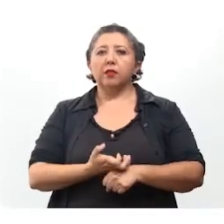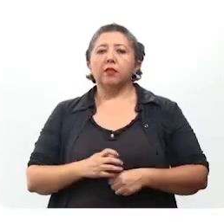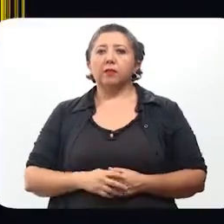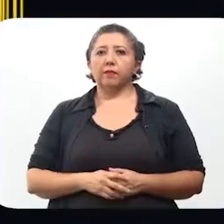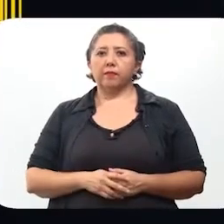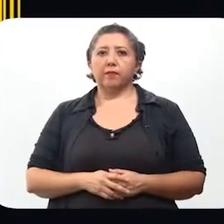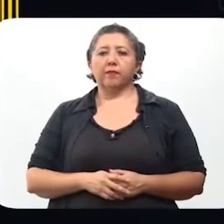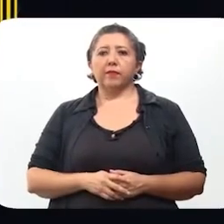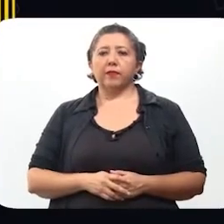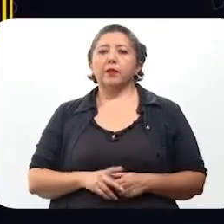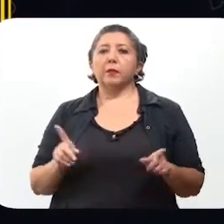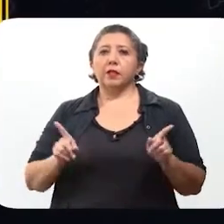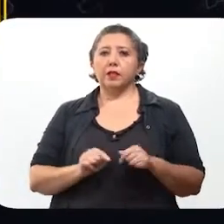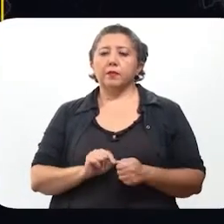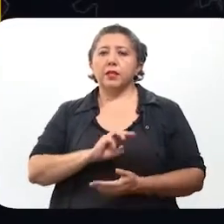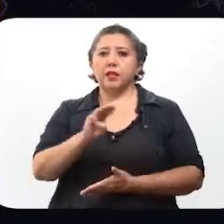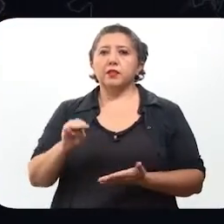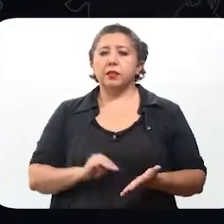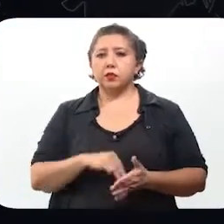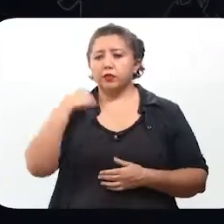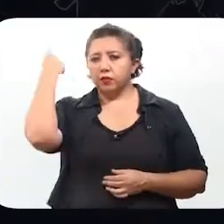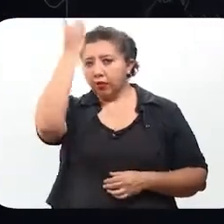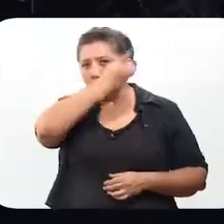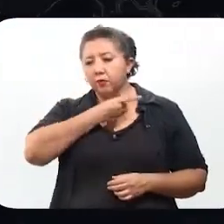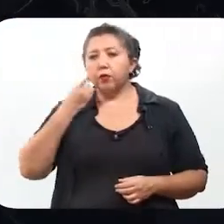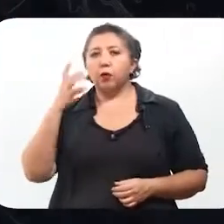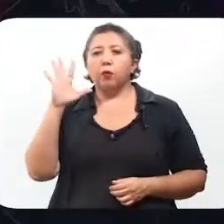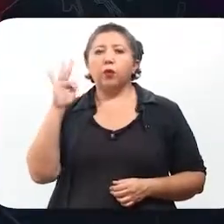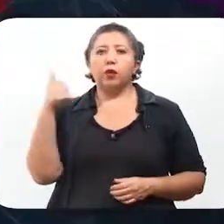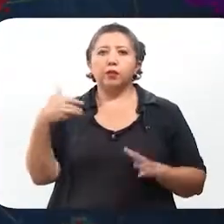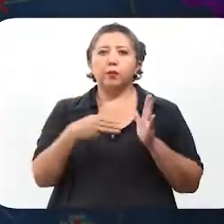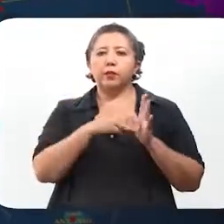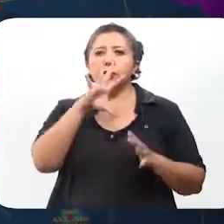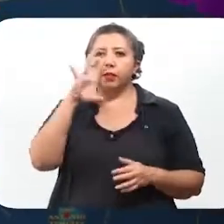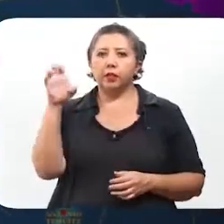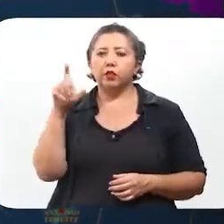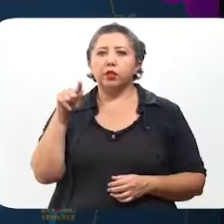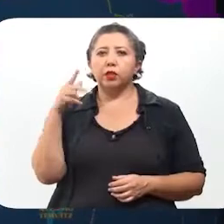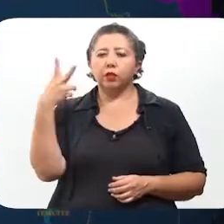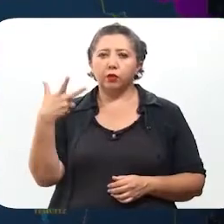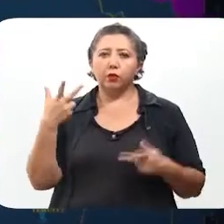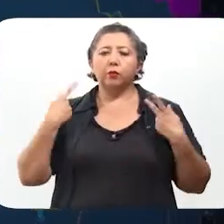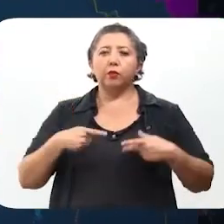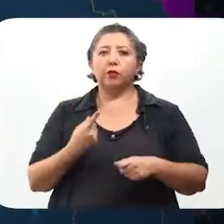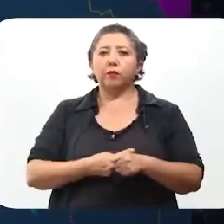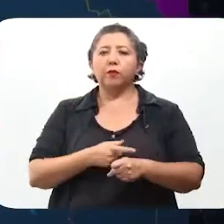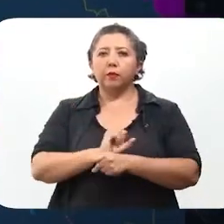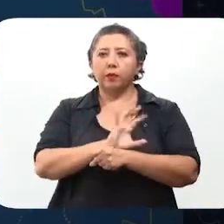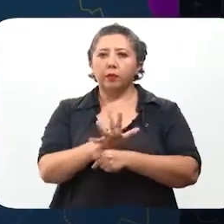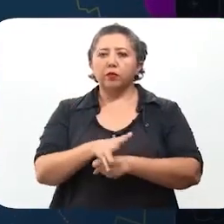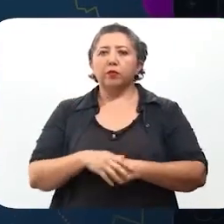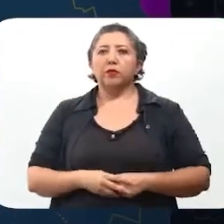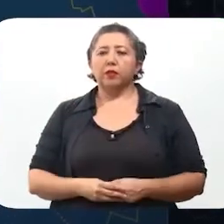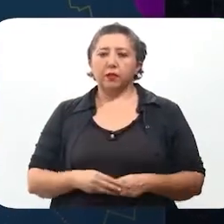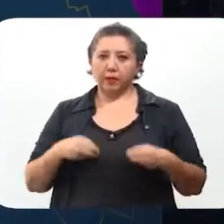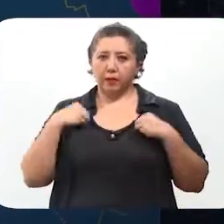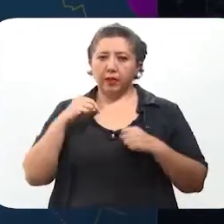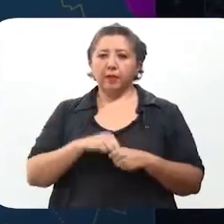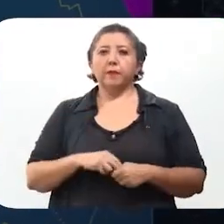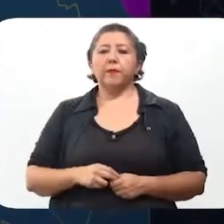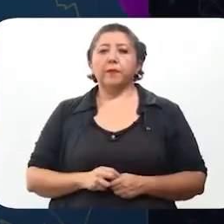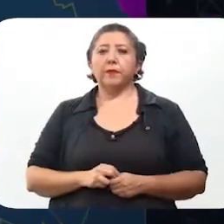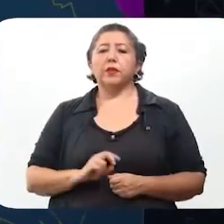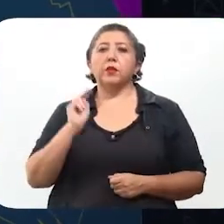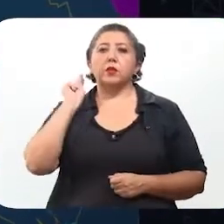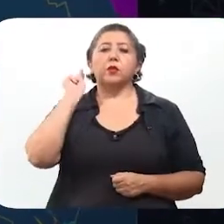estado. Específicamente en Mérida se han diagnosticado 46.578 personas contagiadas de coronavirus, que viven